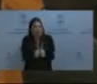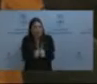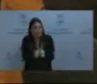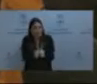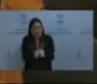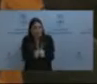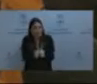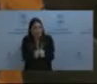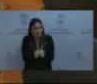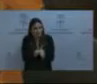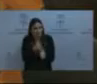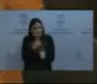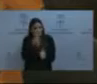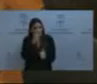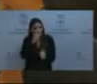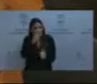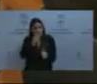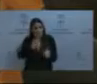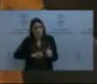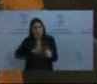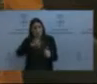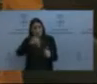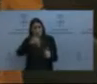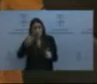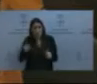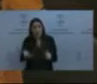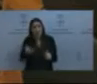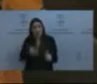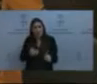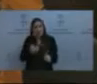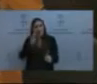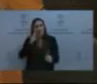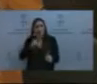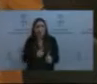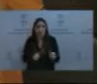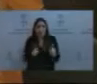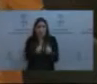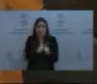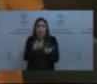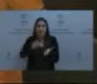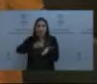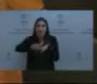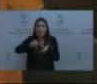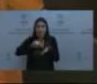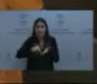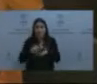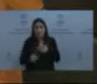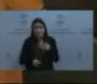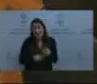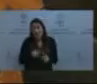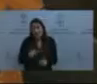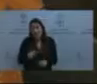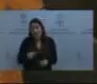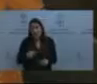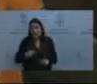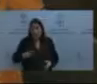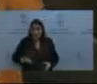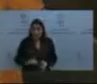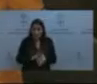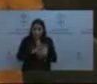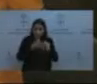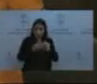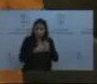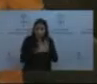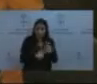anterioridad al 1 de enero del 2011, esas liquidaciones no se habían hecho conforme a la ley de la